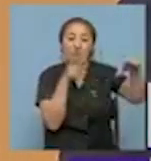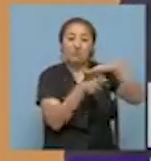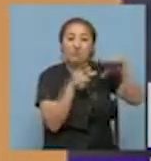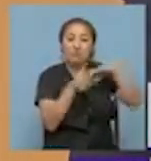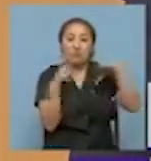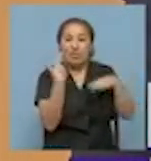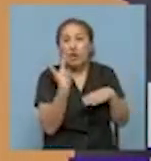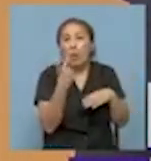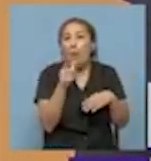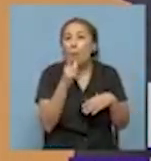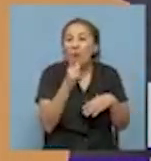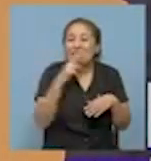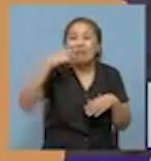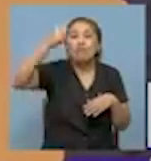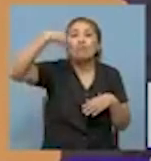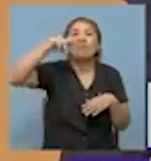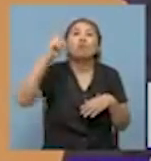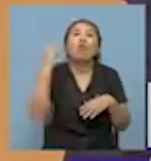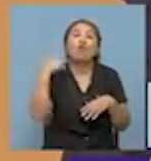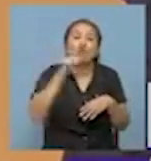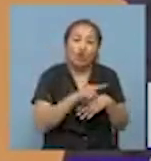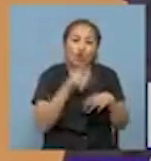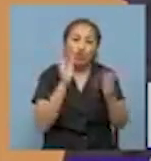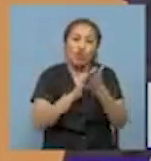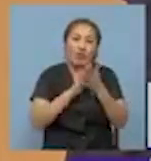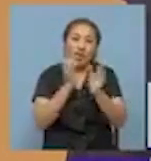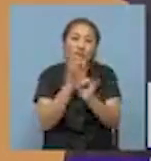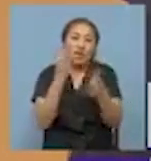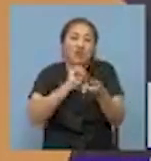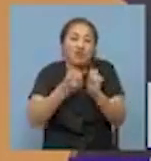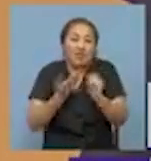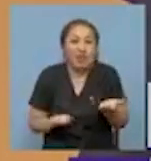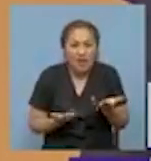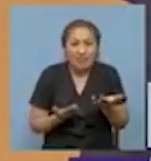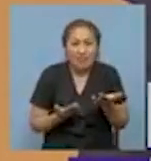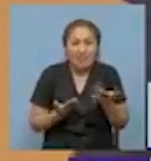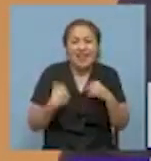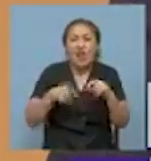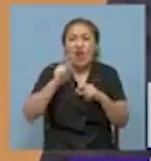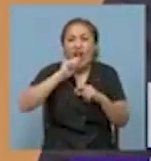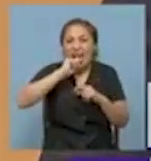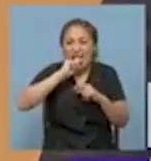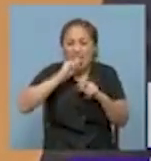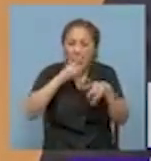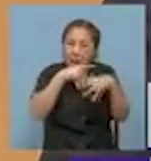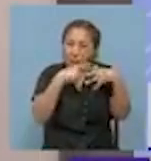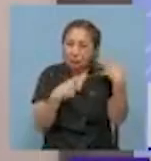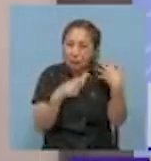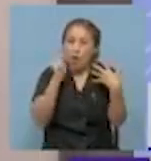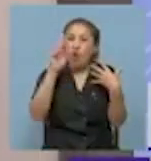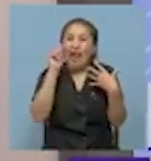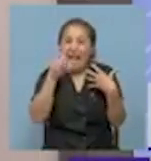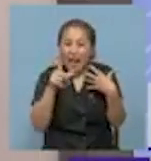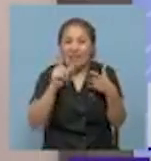prácticamente pornográficos sobre el sobre sexo oral y sexo anal a niños de 12 años